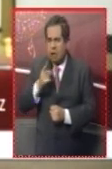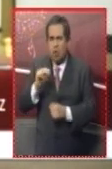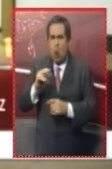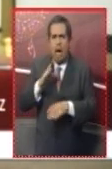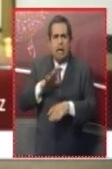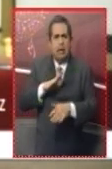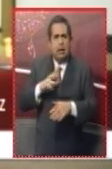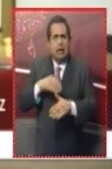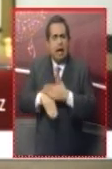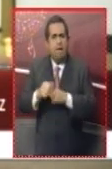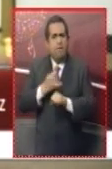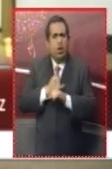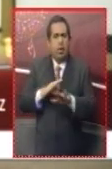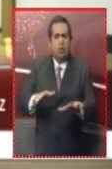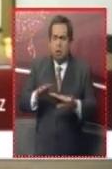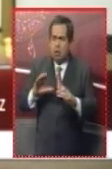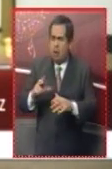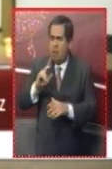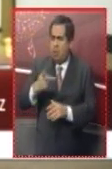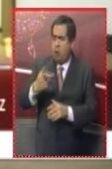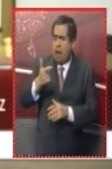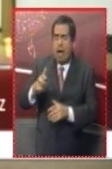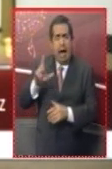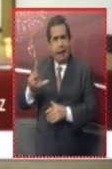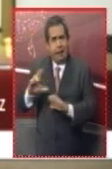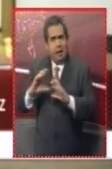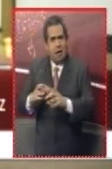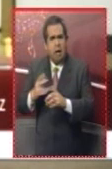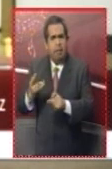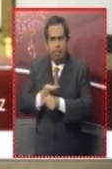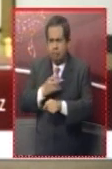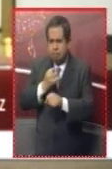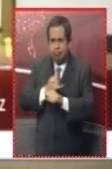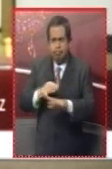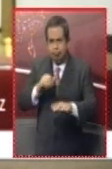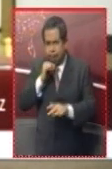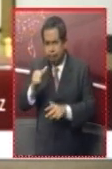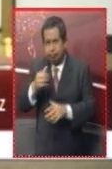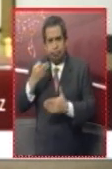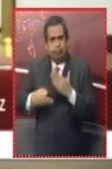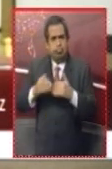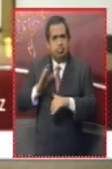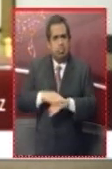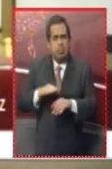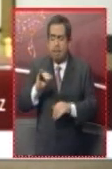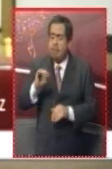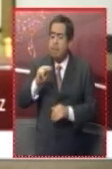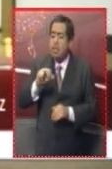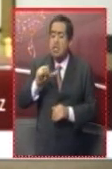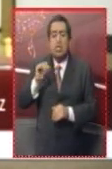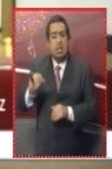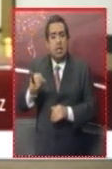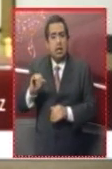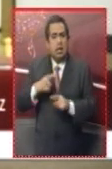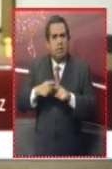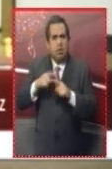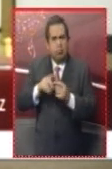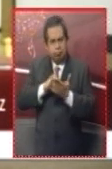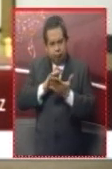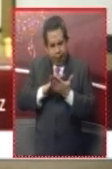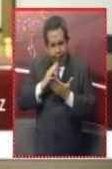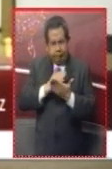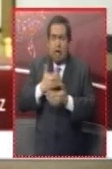la información de la Procuraduría General de la República y posterior confirmación del INAI de las versiones públicas